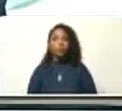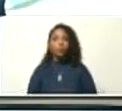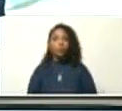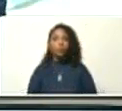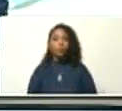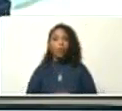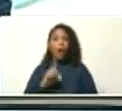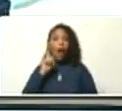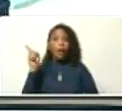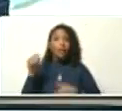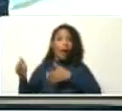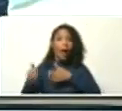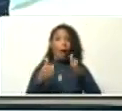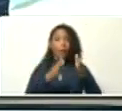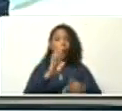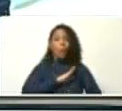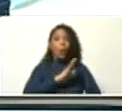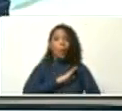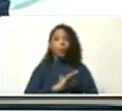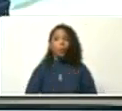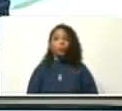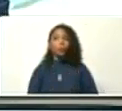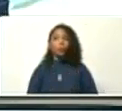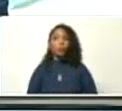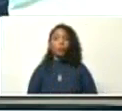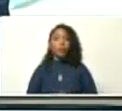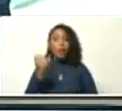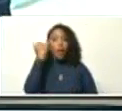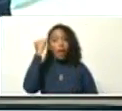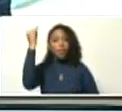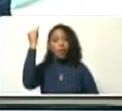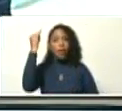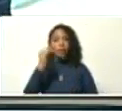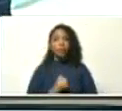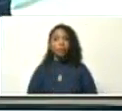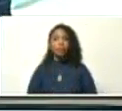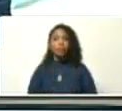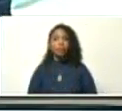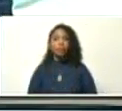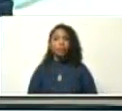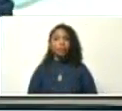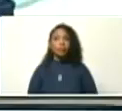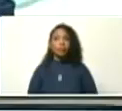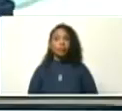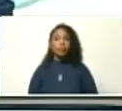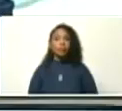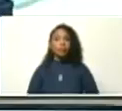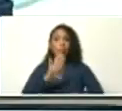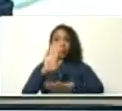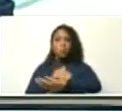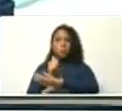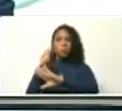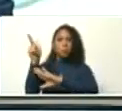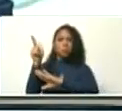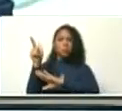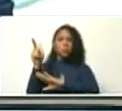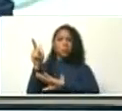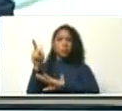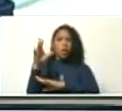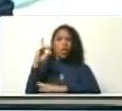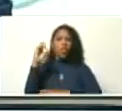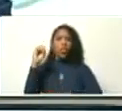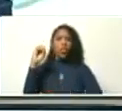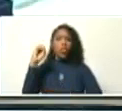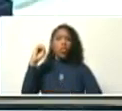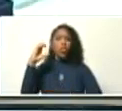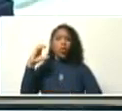Ese es el camino nuestro, de inventiva, creatividad, de acusar al dogmatismo y